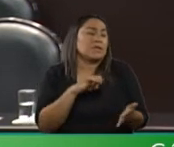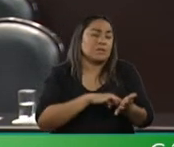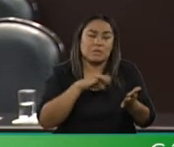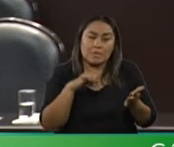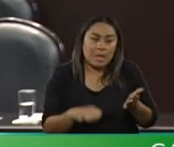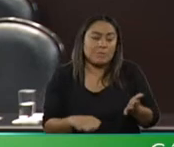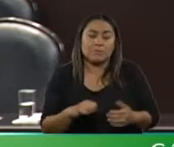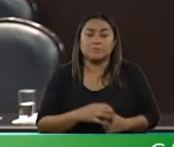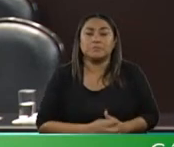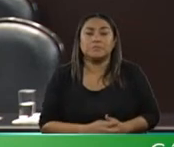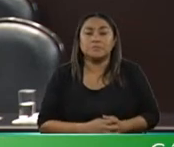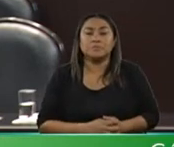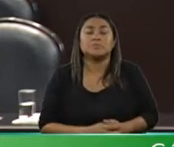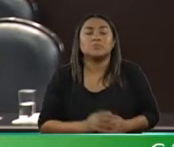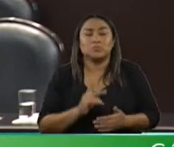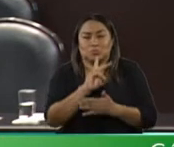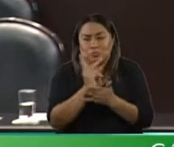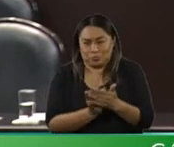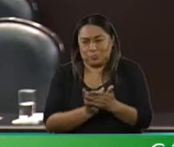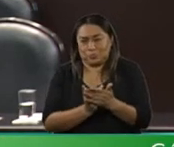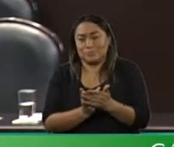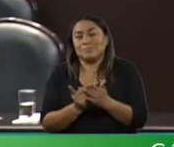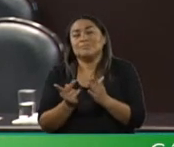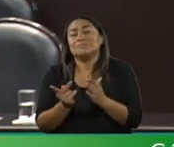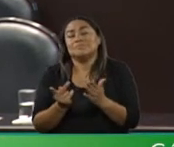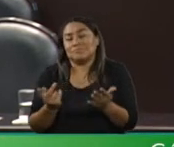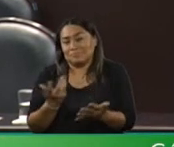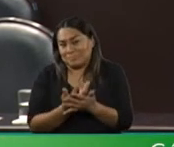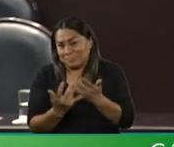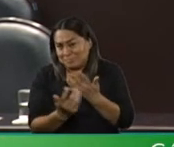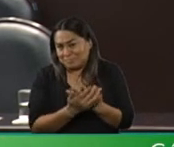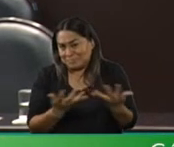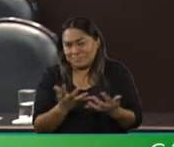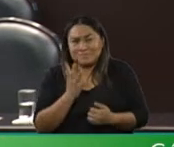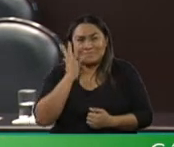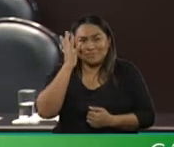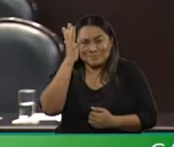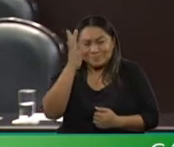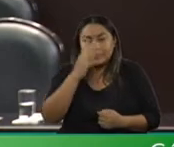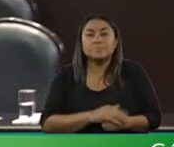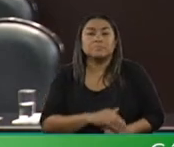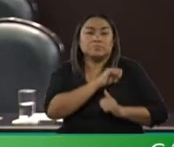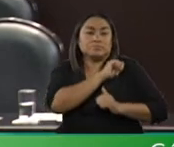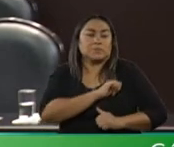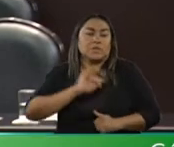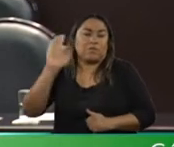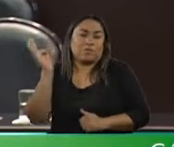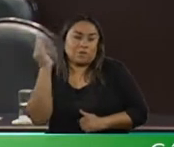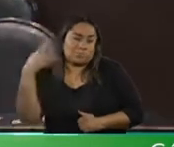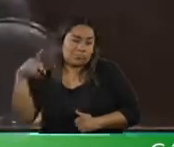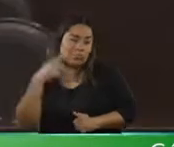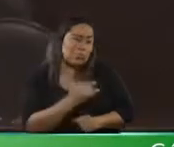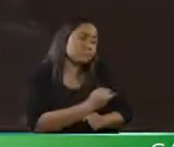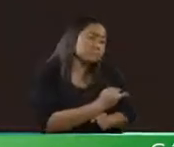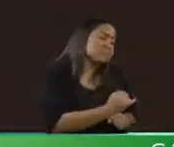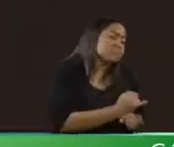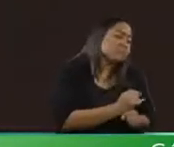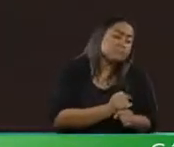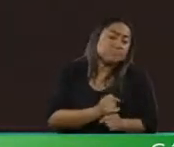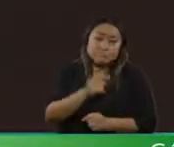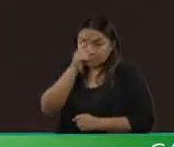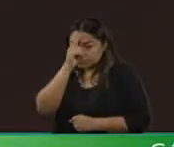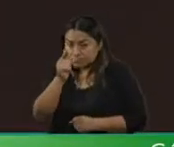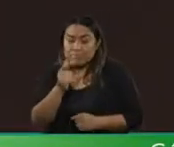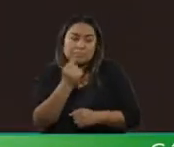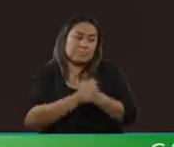para recordar, el programa Jóvenes Construyendo el Futuro, la Auditoría Superior de la Federación reveló que en